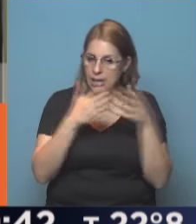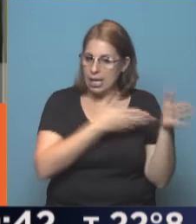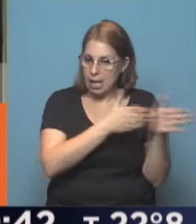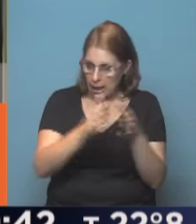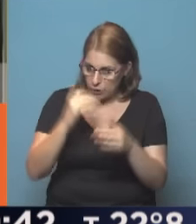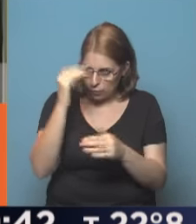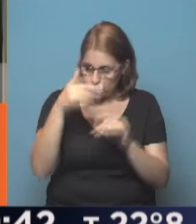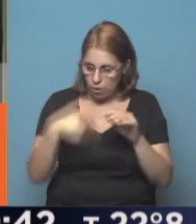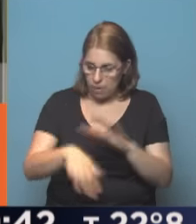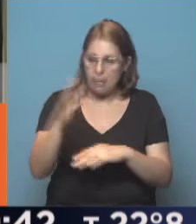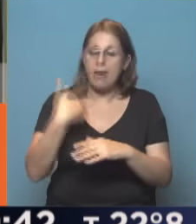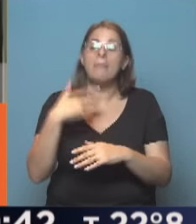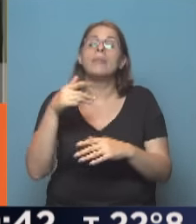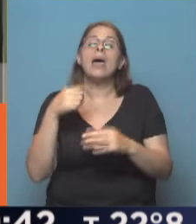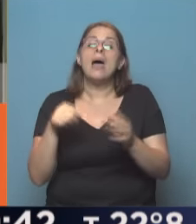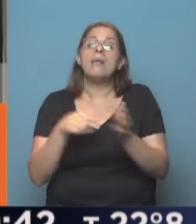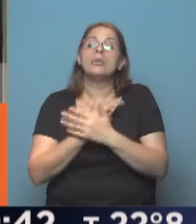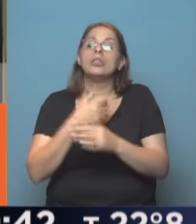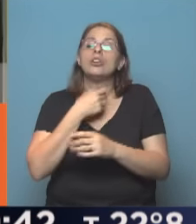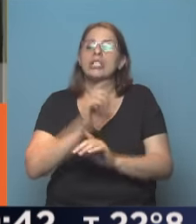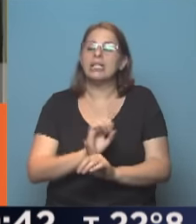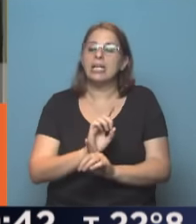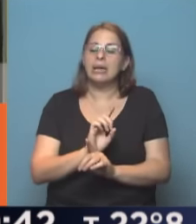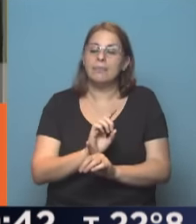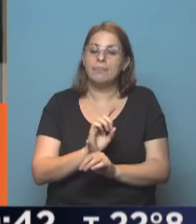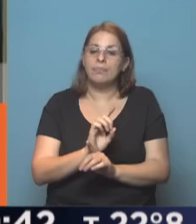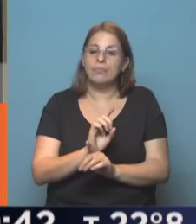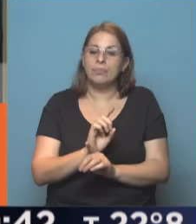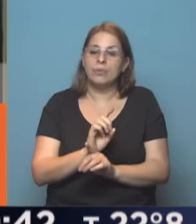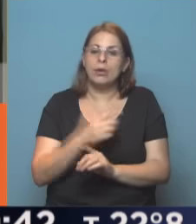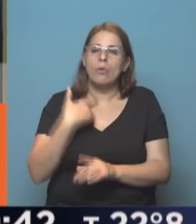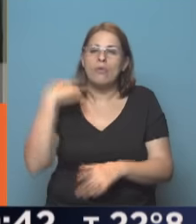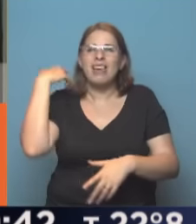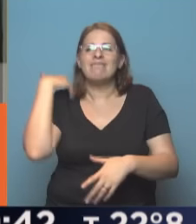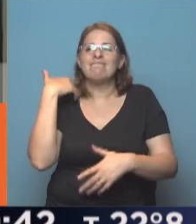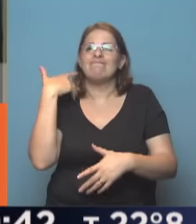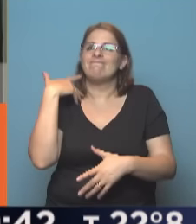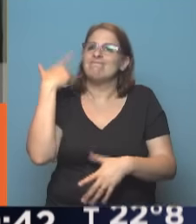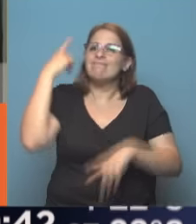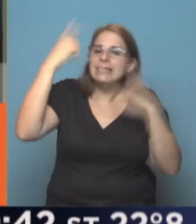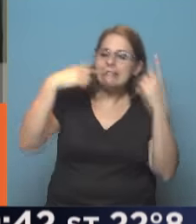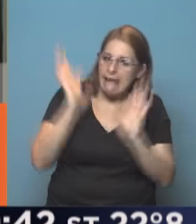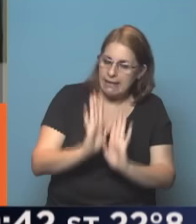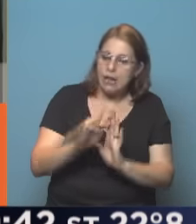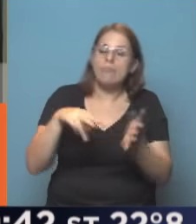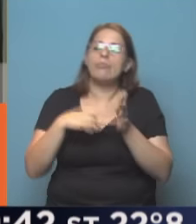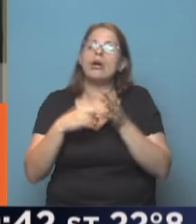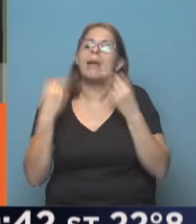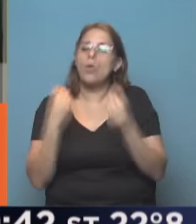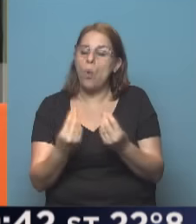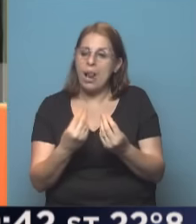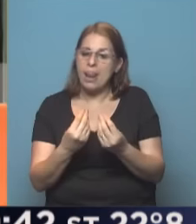emprender. Lo que no queremos es que estas cosas sucedan porque distraen. Realmente el problema que tenemos acá es que